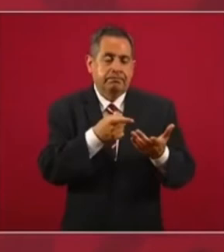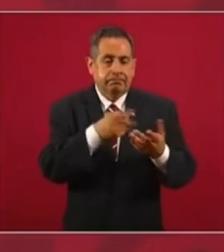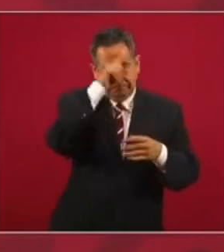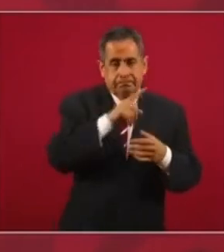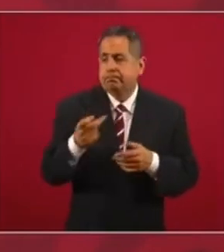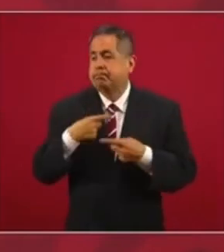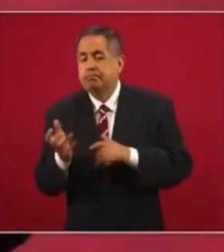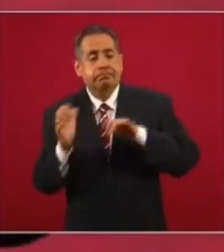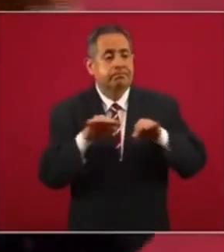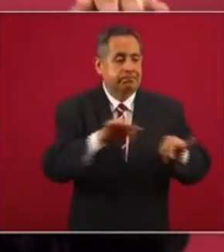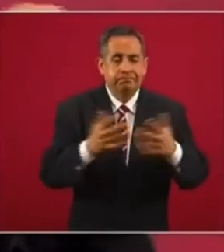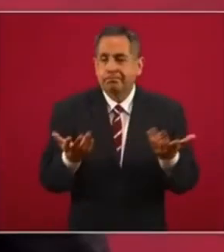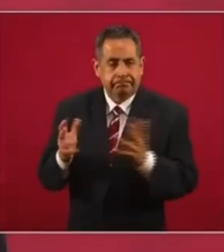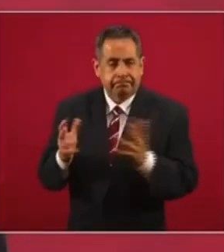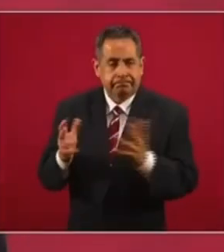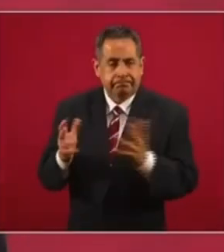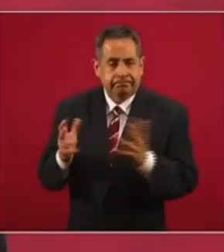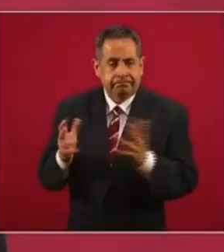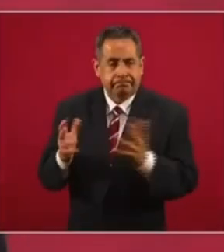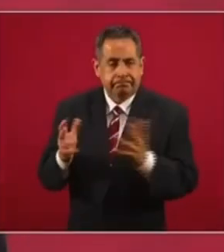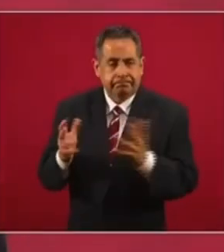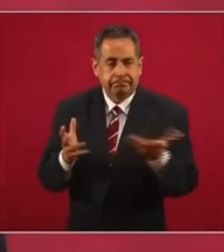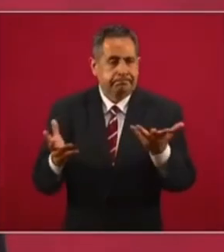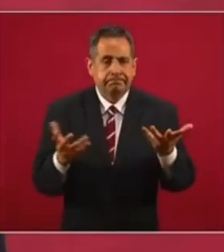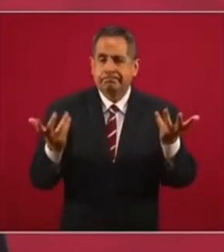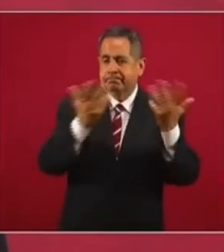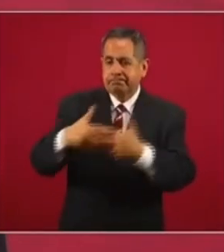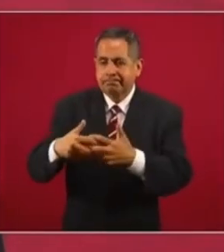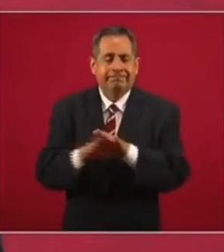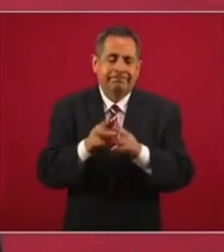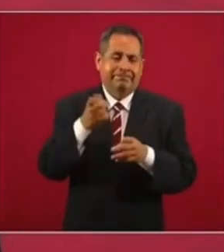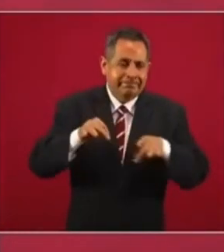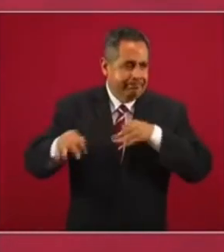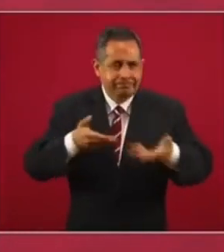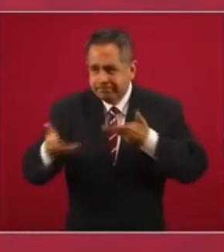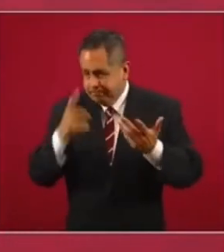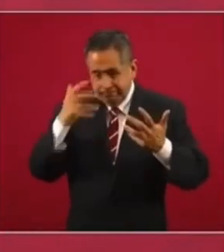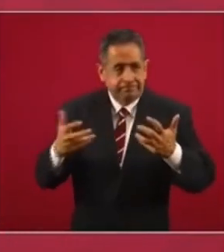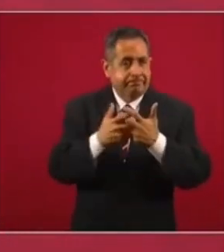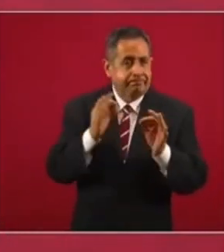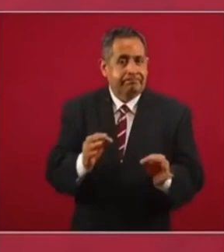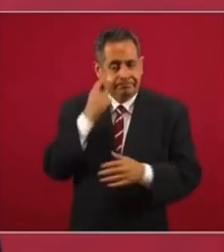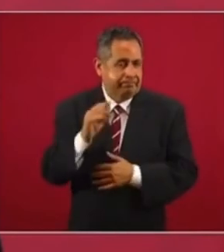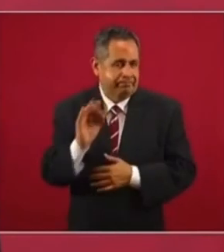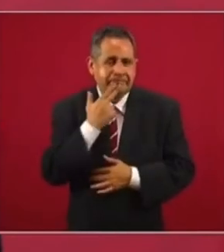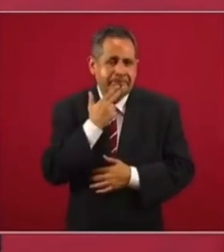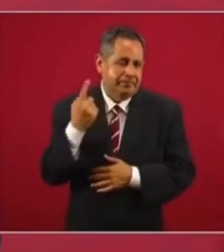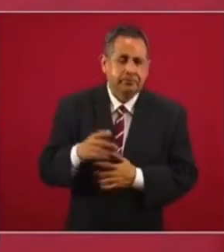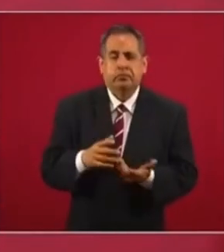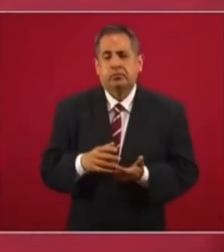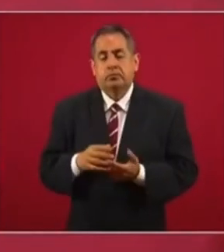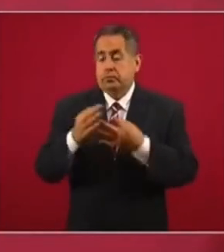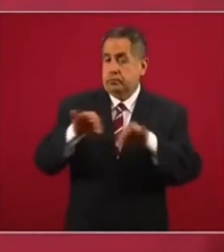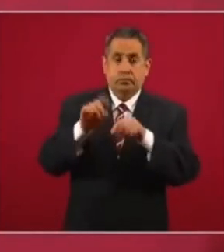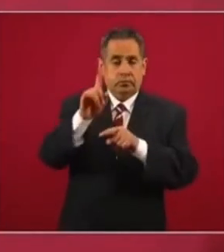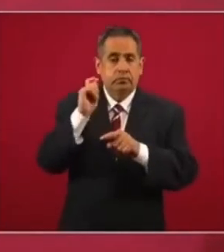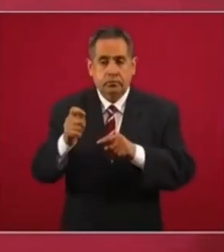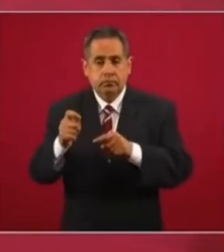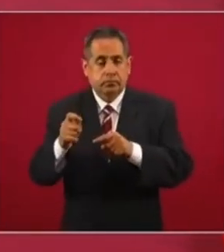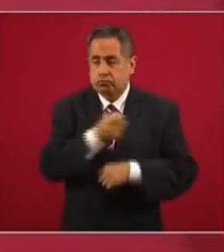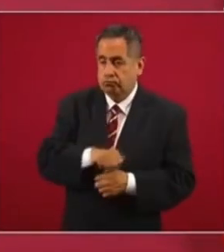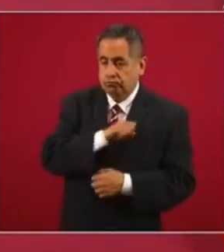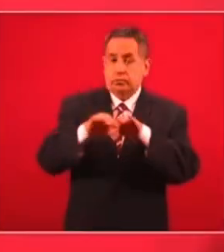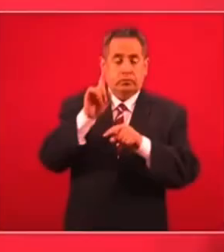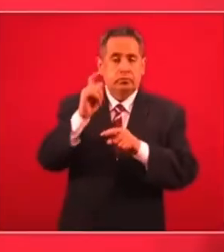empleo. ¿Cómo conciliar todos estos factores, ¿no? Lo estamos haciendo. Desde luego, lo más importante pues es la